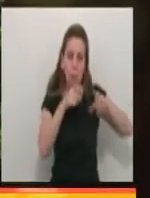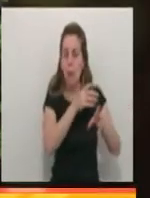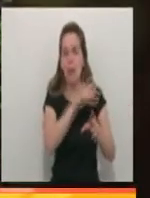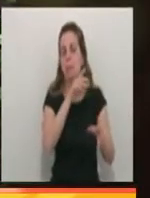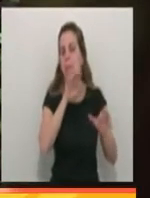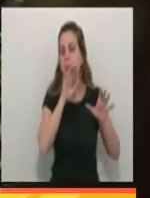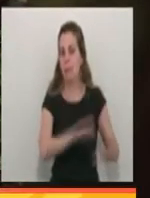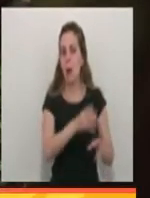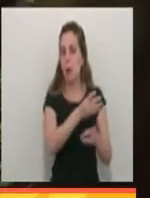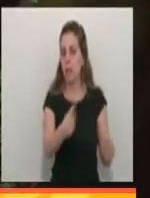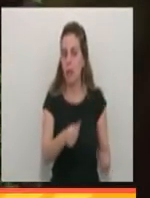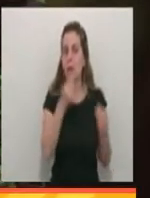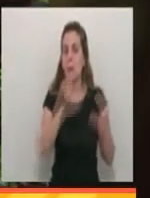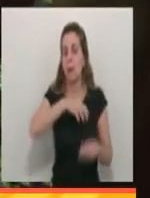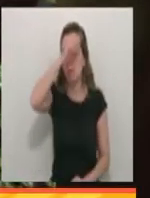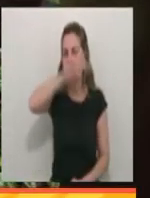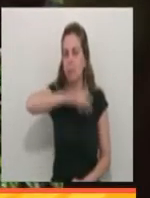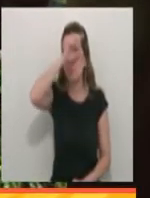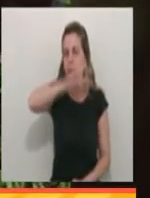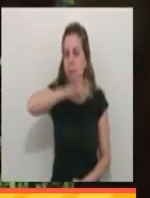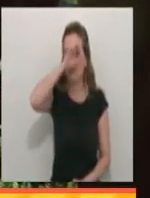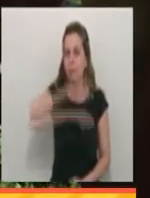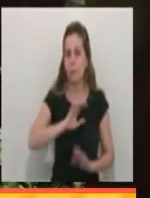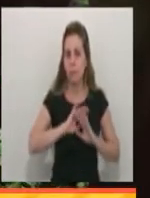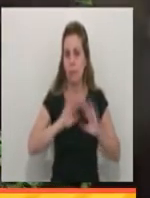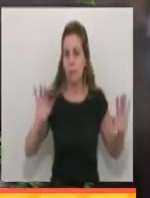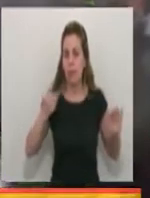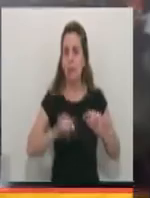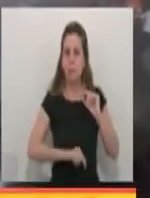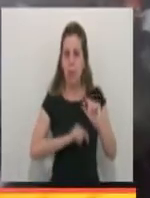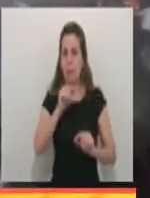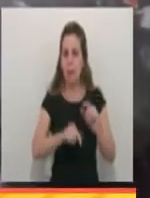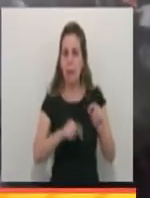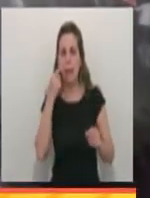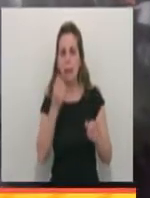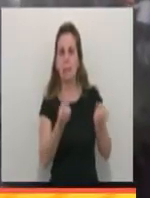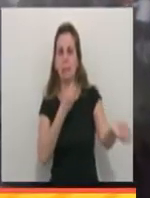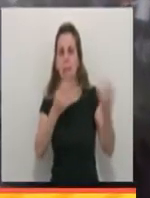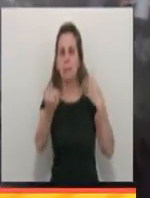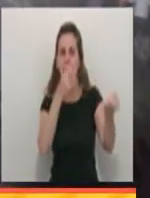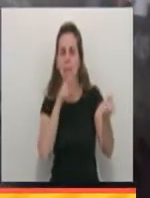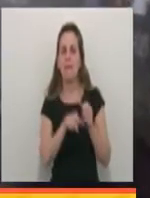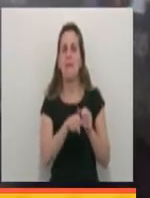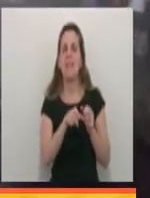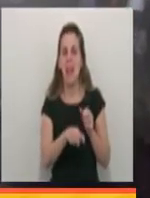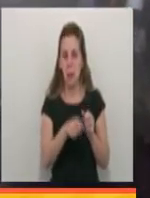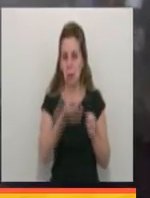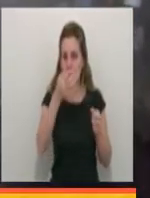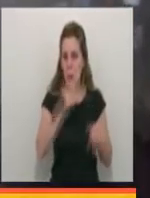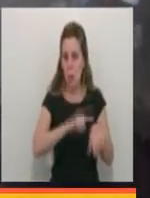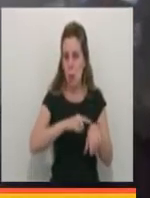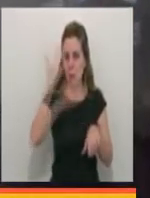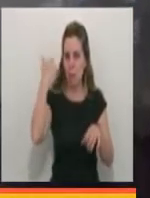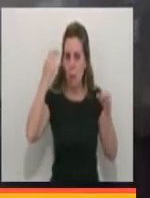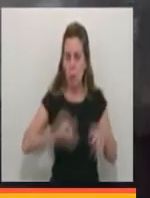apareciendo imágenes de lo que ocurrió, de la tragedia, de cómo han quedado los restos del avión y de los momentos previos, que eran todo